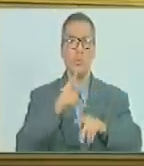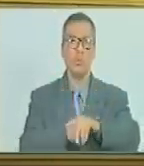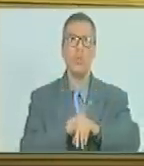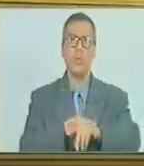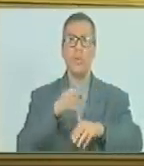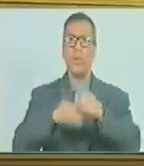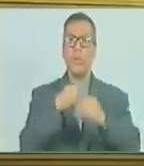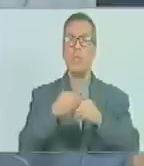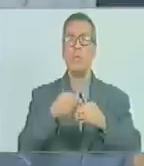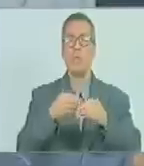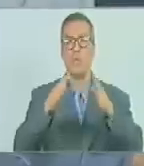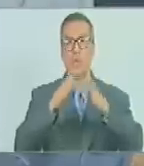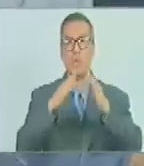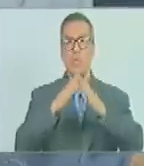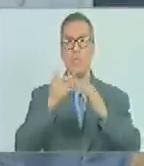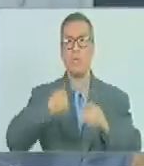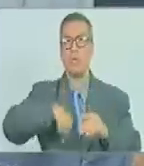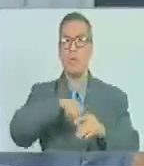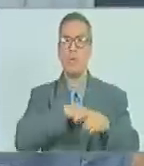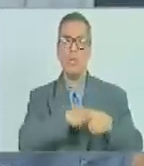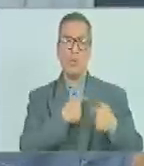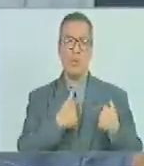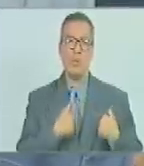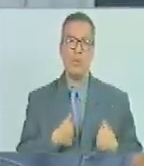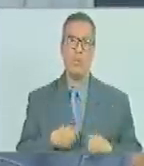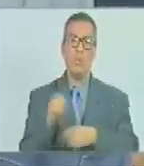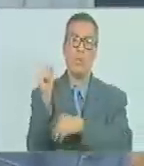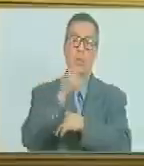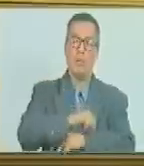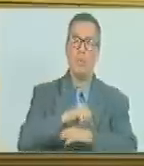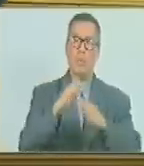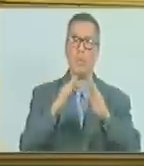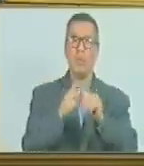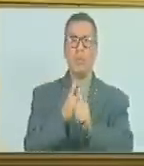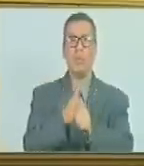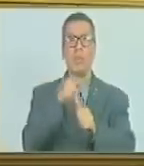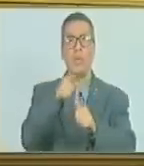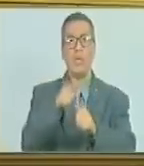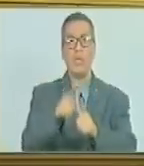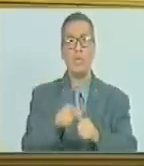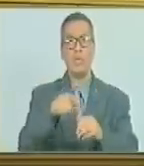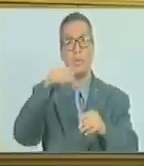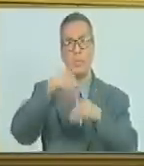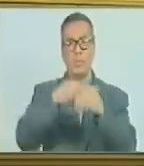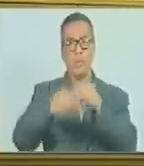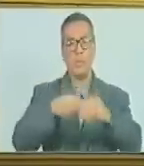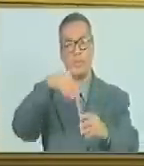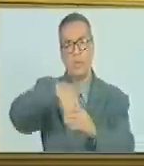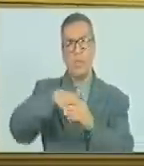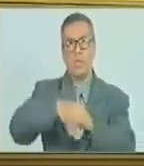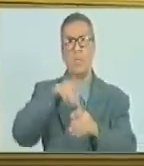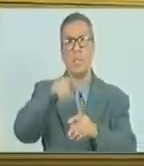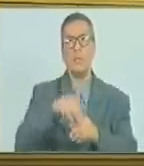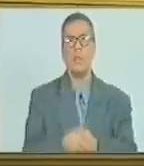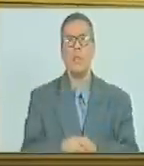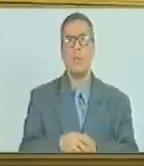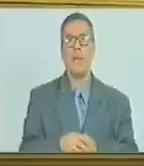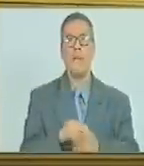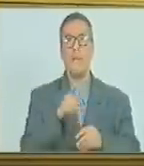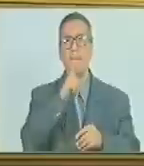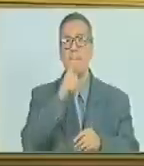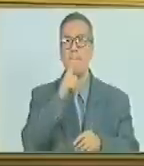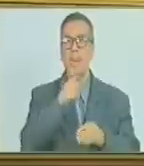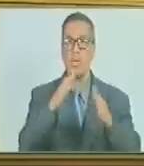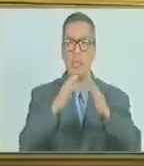ha sido la casa que en nuestro corazón vence la sombra. Pero ese evento electoral, cabe más la humorada de que es